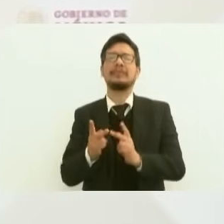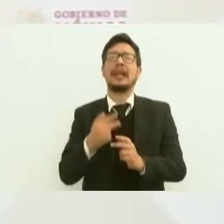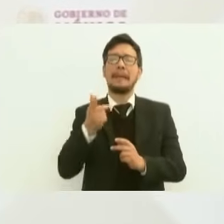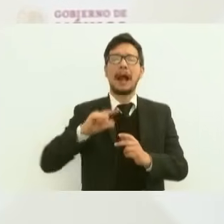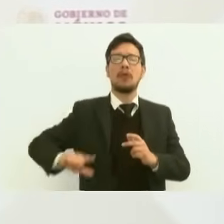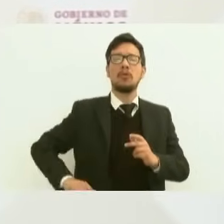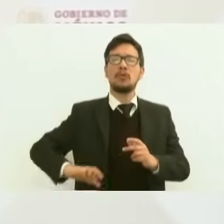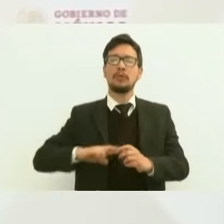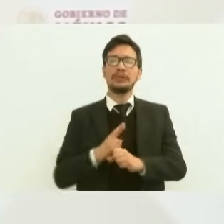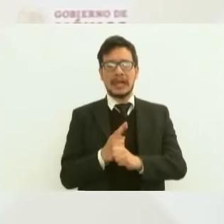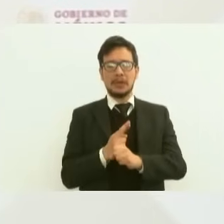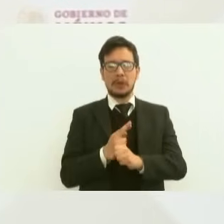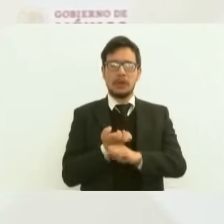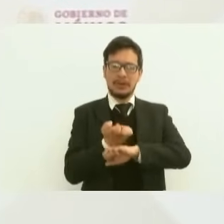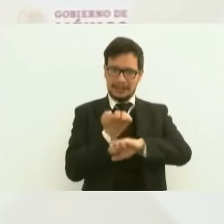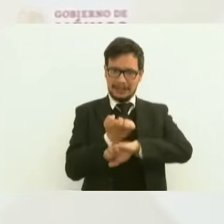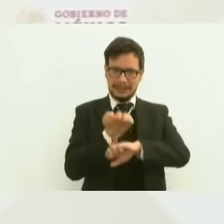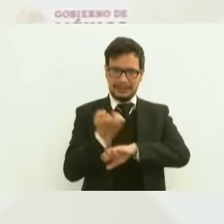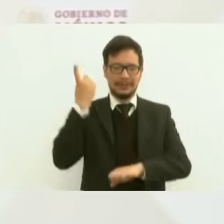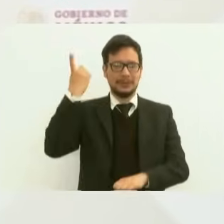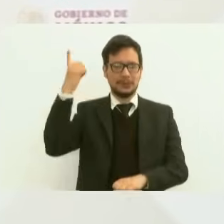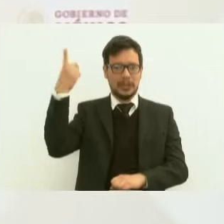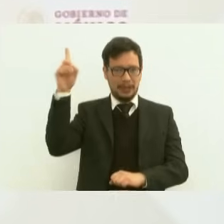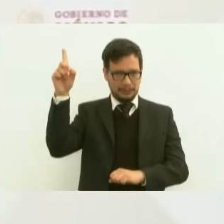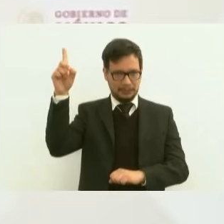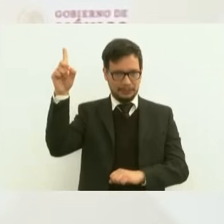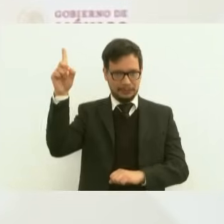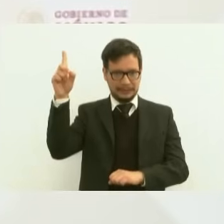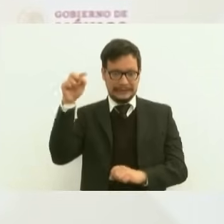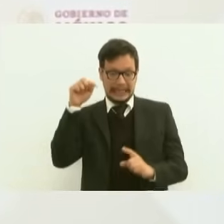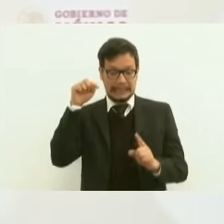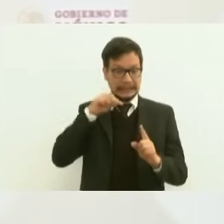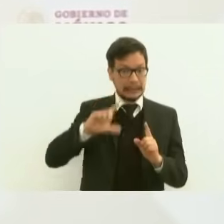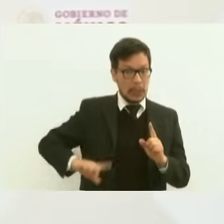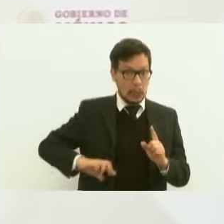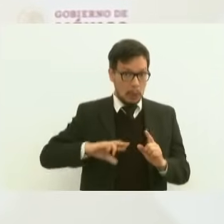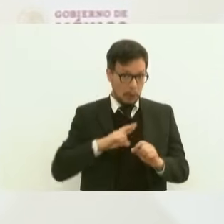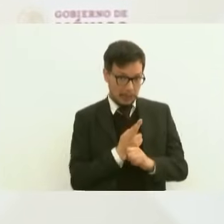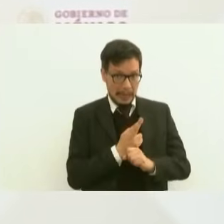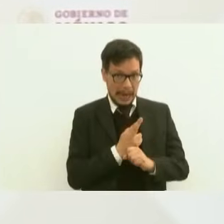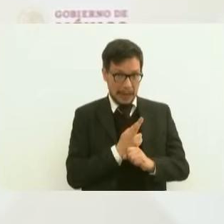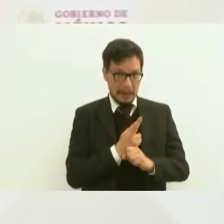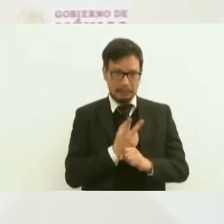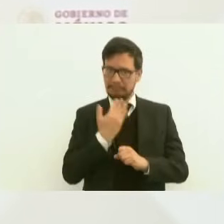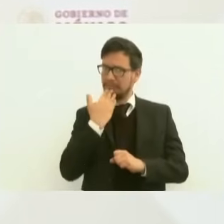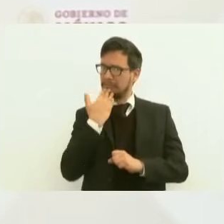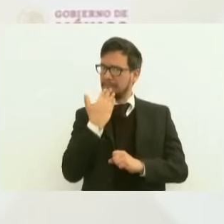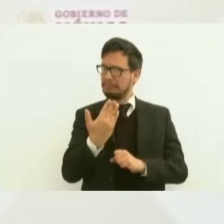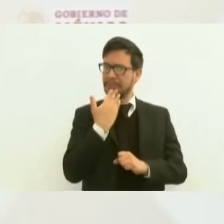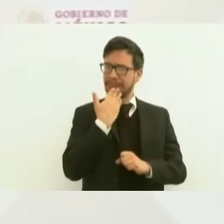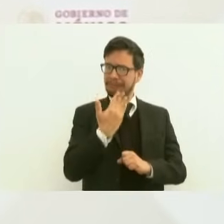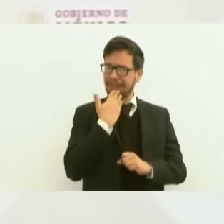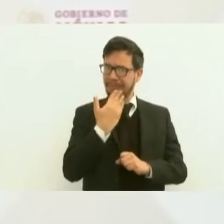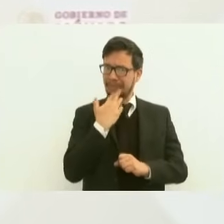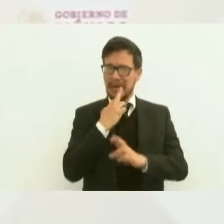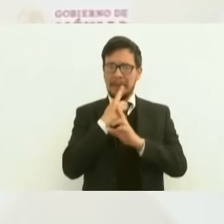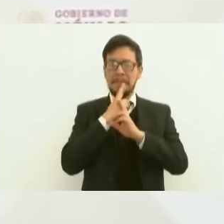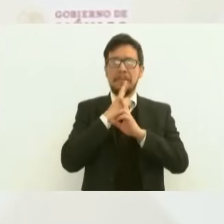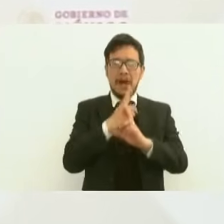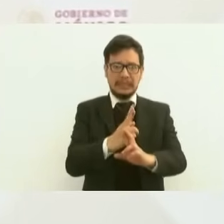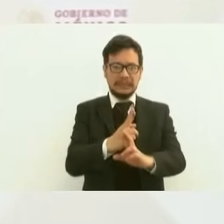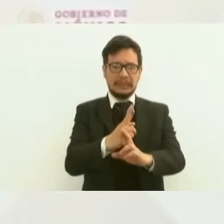de Durango, el cual tiene muy buenos resultados en materia de